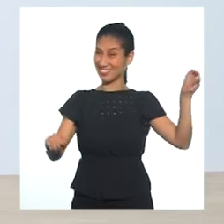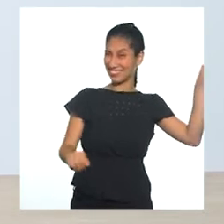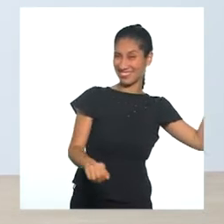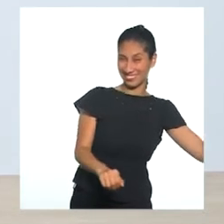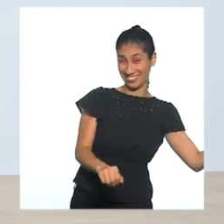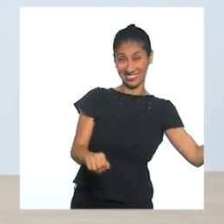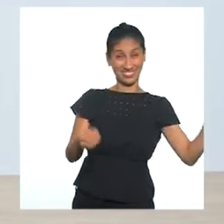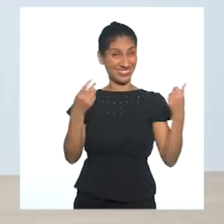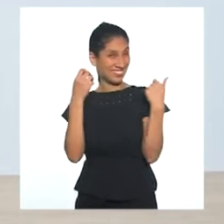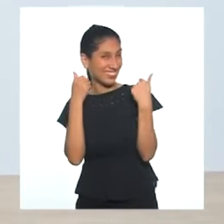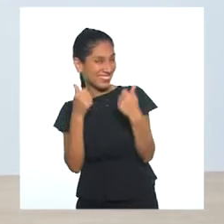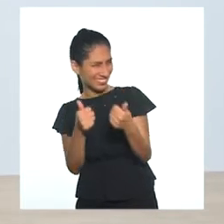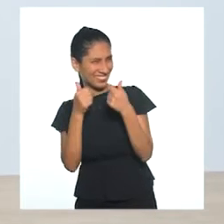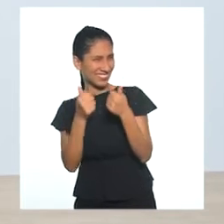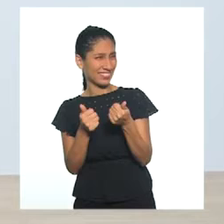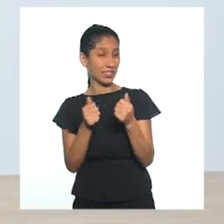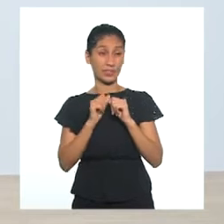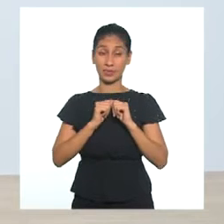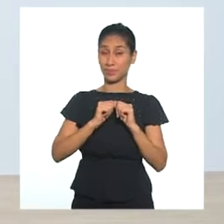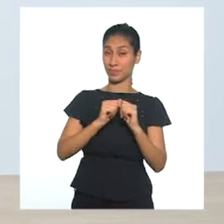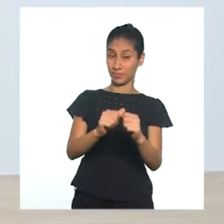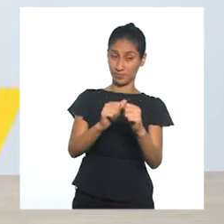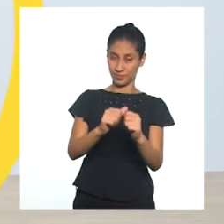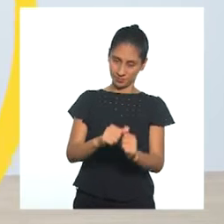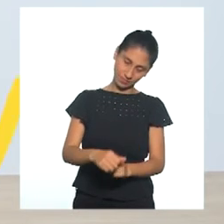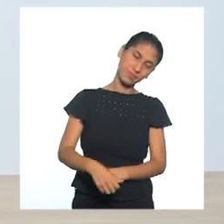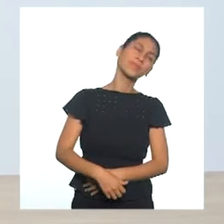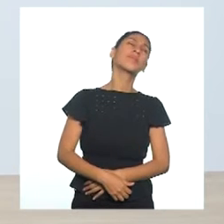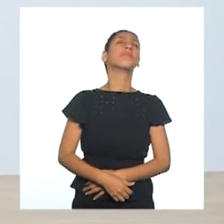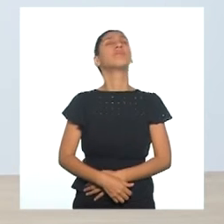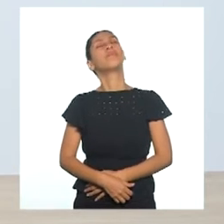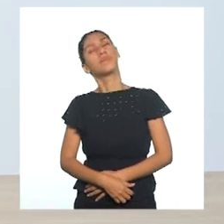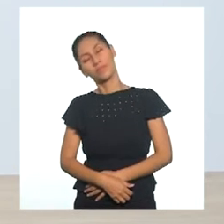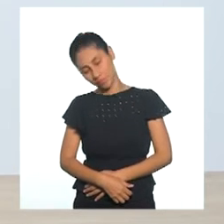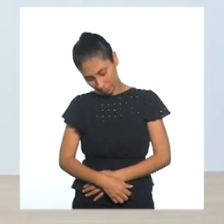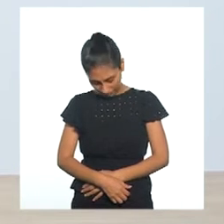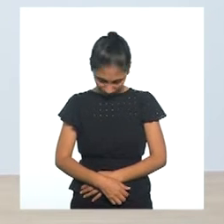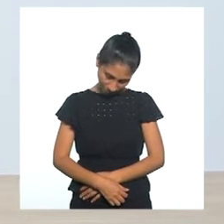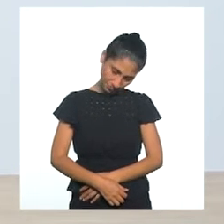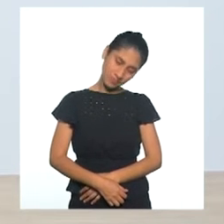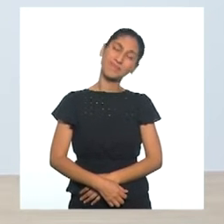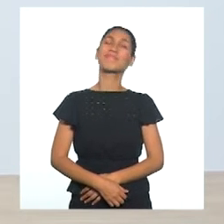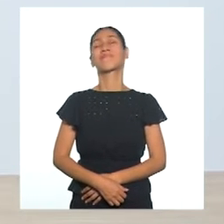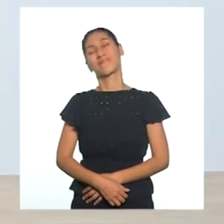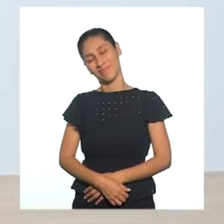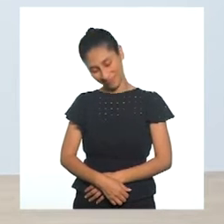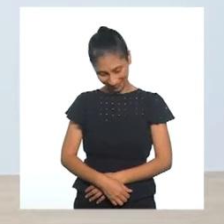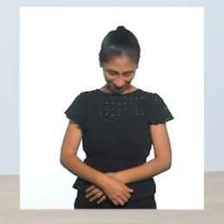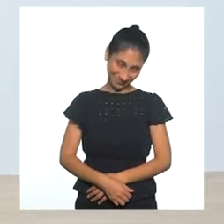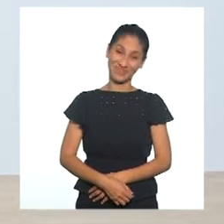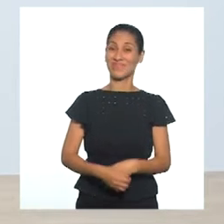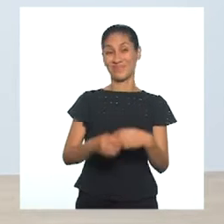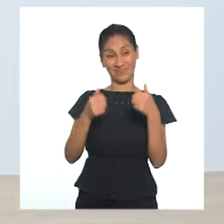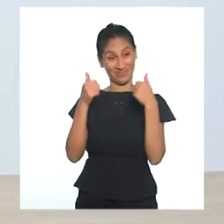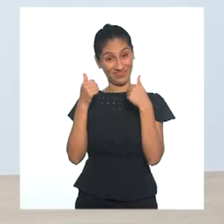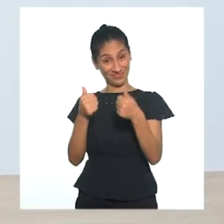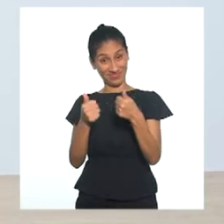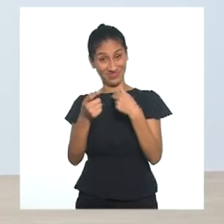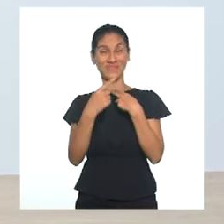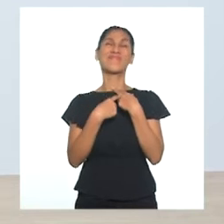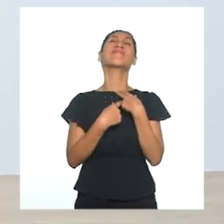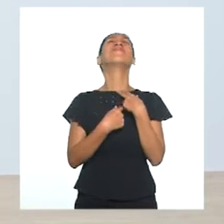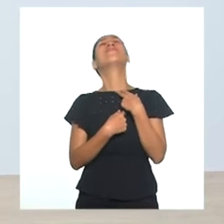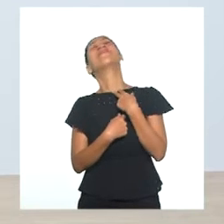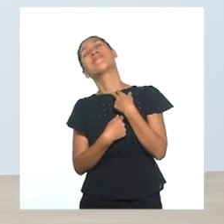a lado. Muy bien, y seguimos haciendo círculos grandes con la cabeza, grande hacia el otro